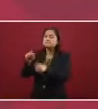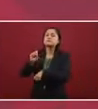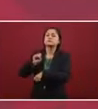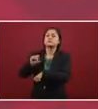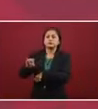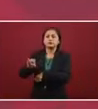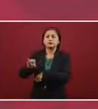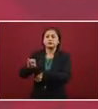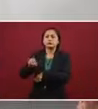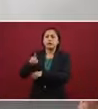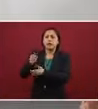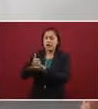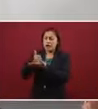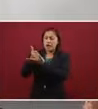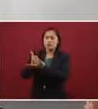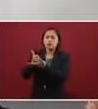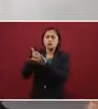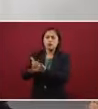oportunidades de trabajo.